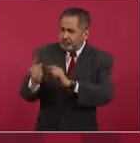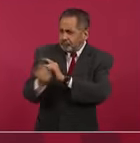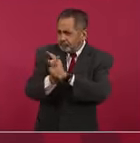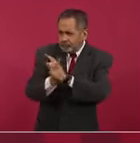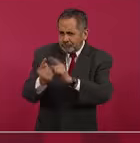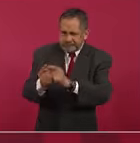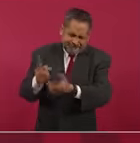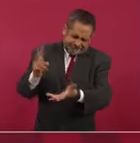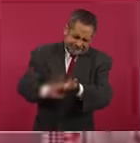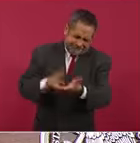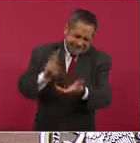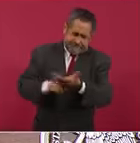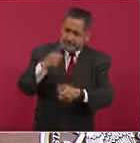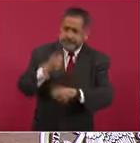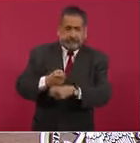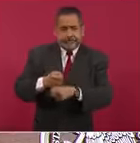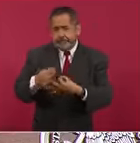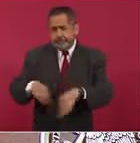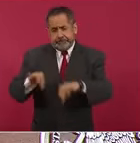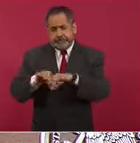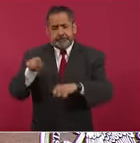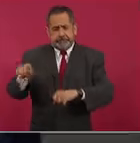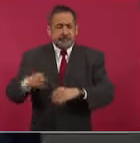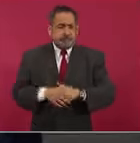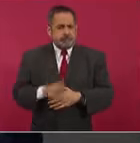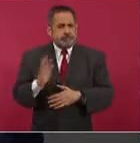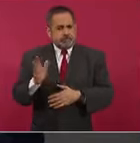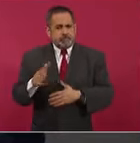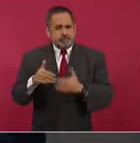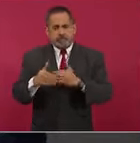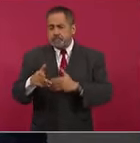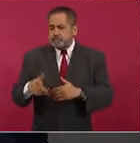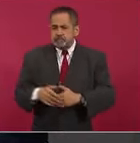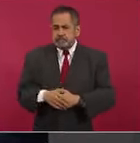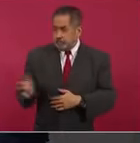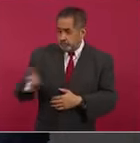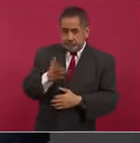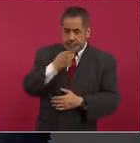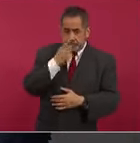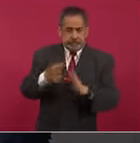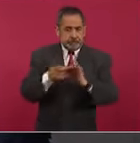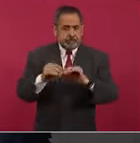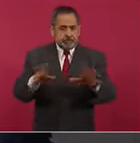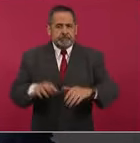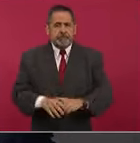ya se ha ido avanzando. ¿Tienes el dato? Sí, sí,